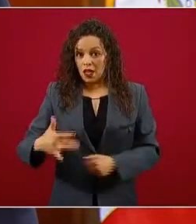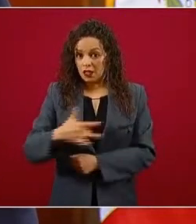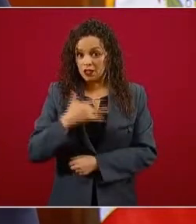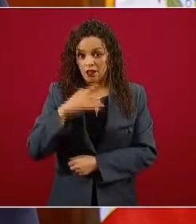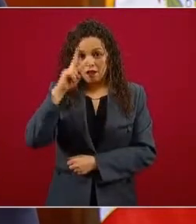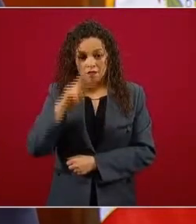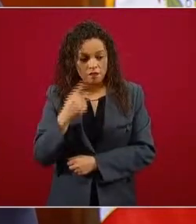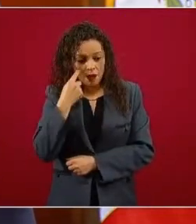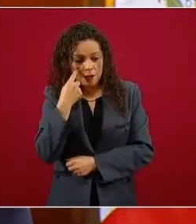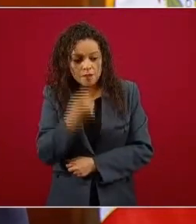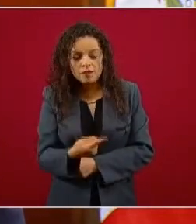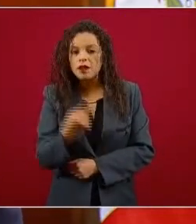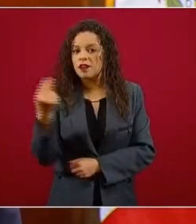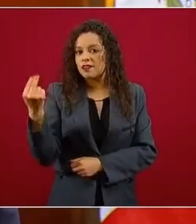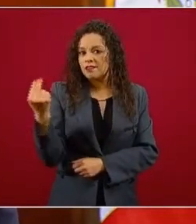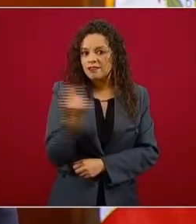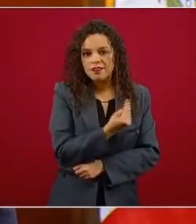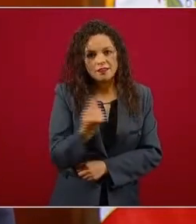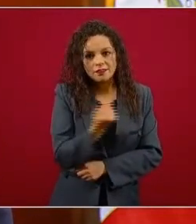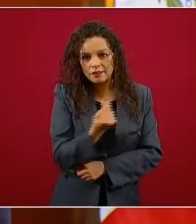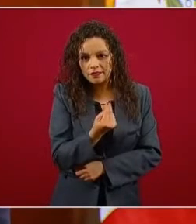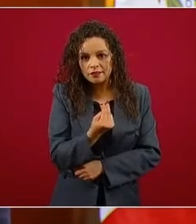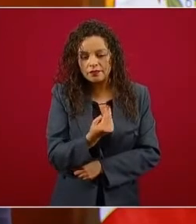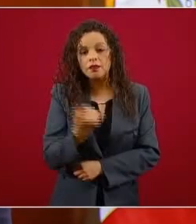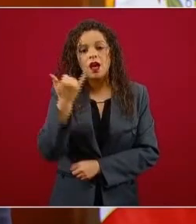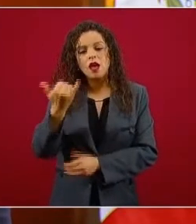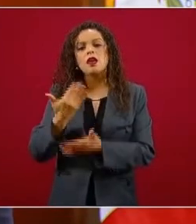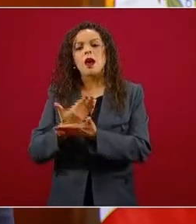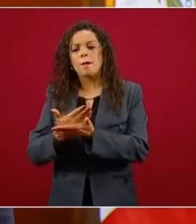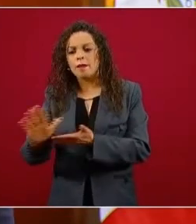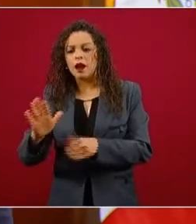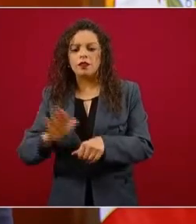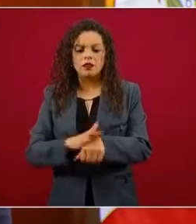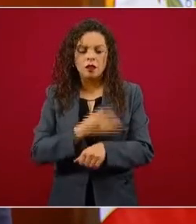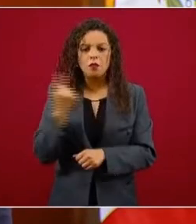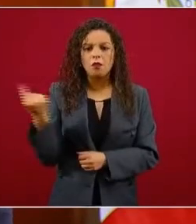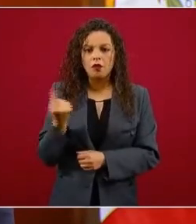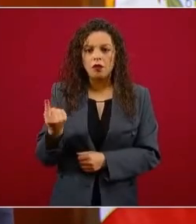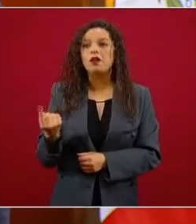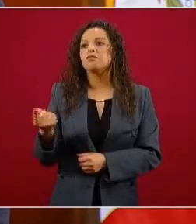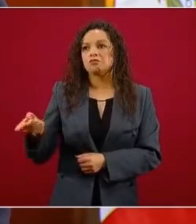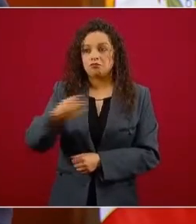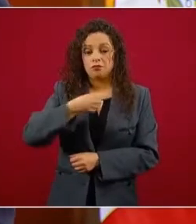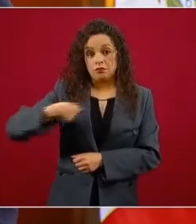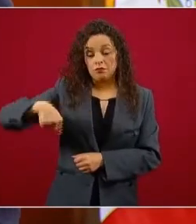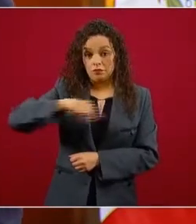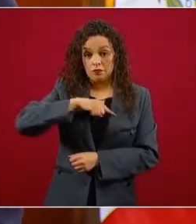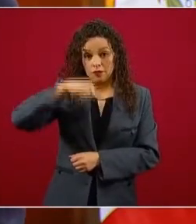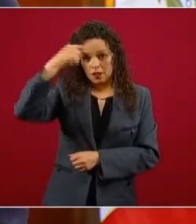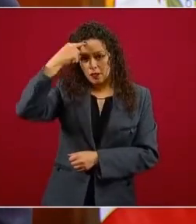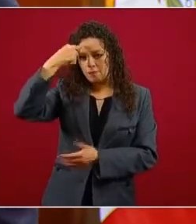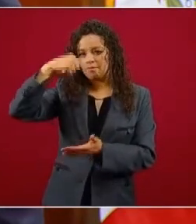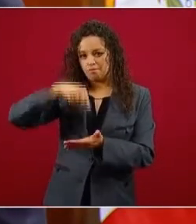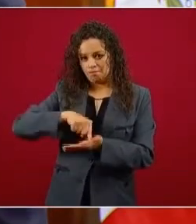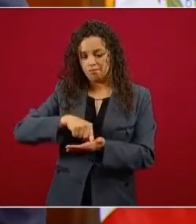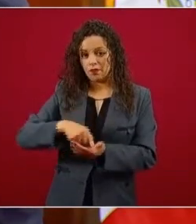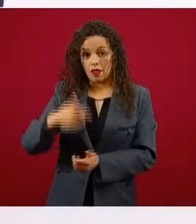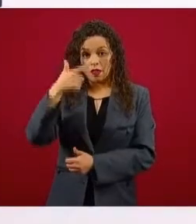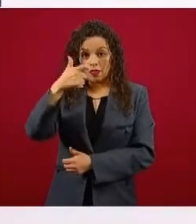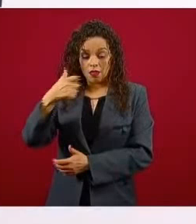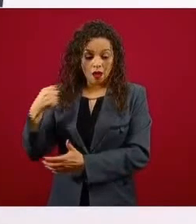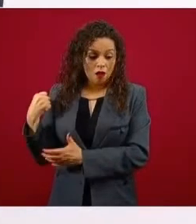pero también lo hacemos porque creemos que si destinamos recursos a los menos